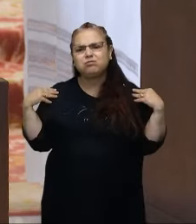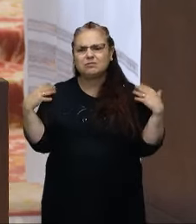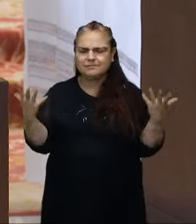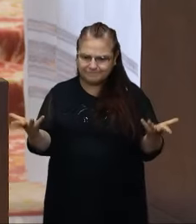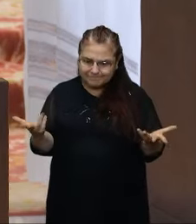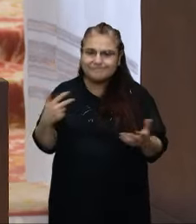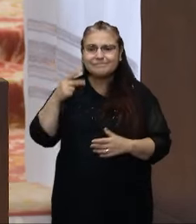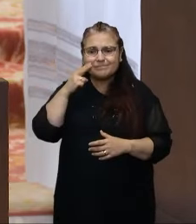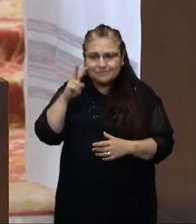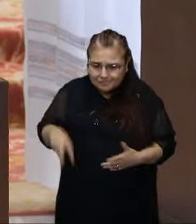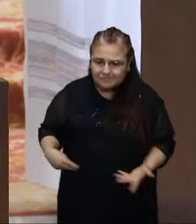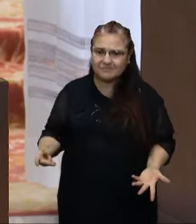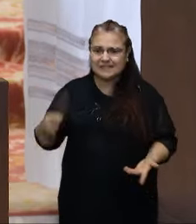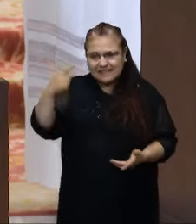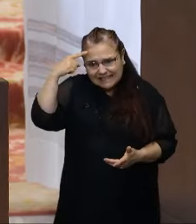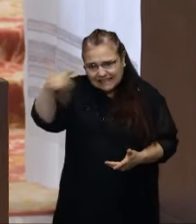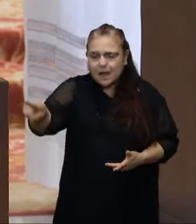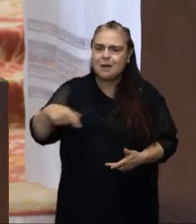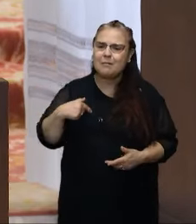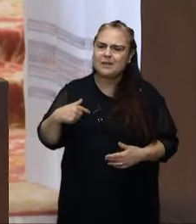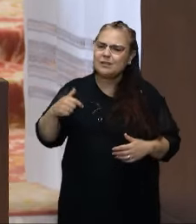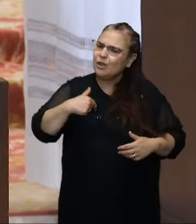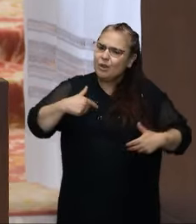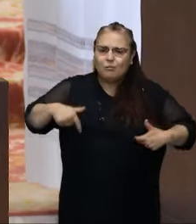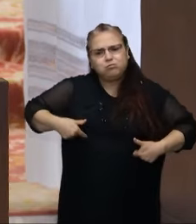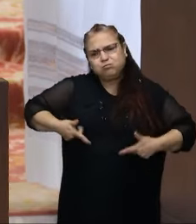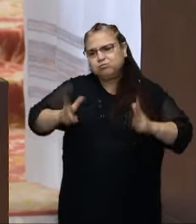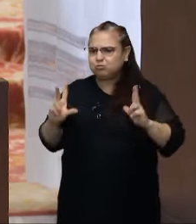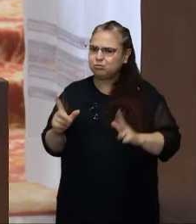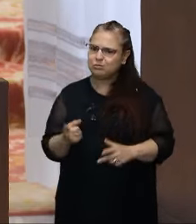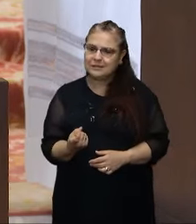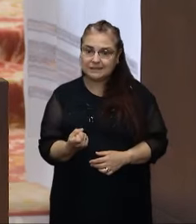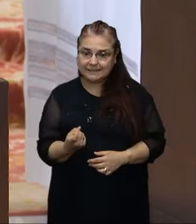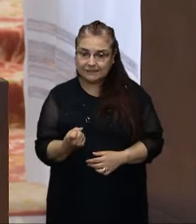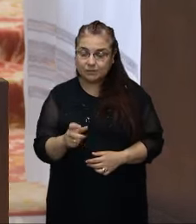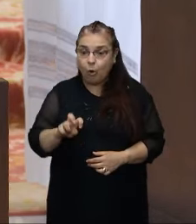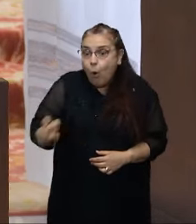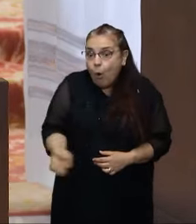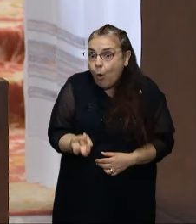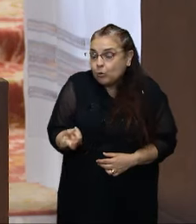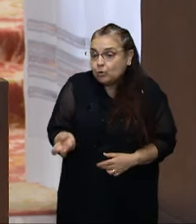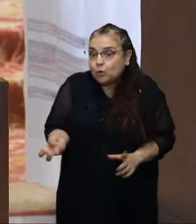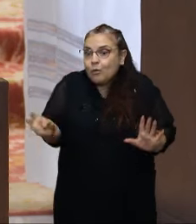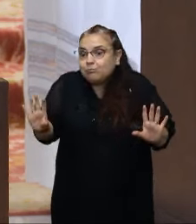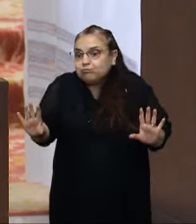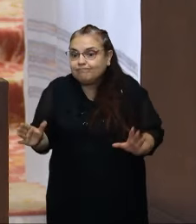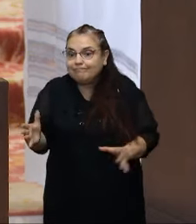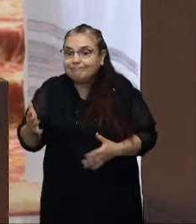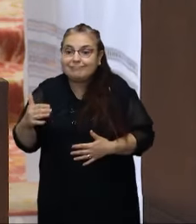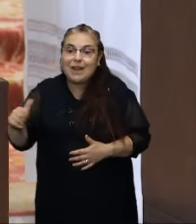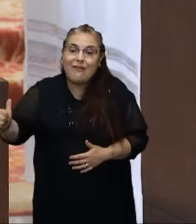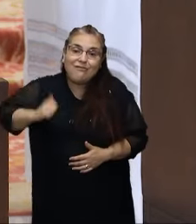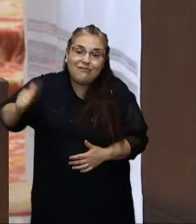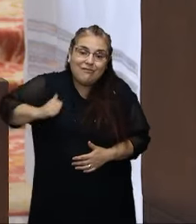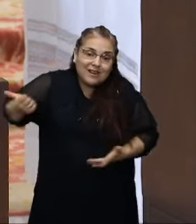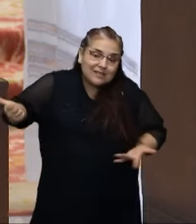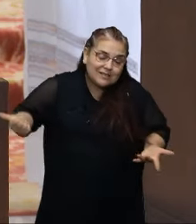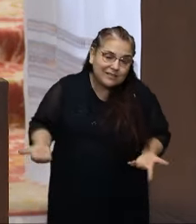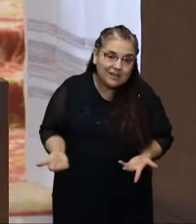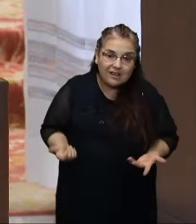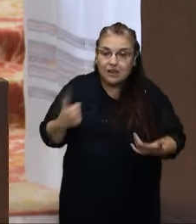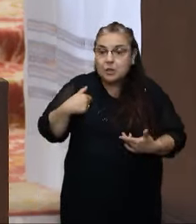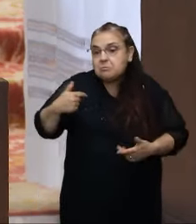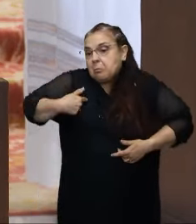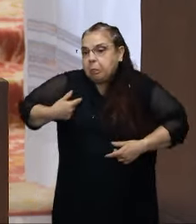lo reconocen y saben que necesitan ser liberados. Otros muchos tienen la falsa impresión de que